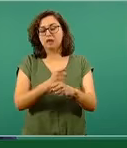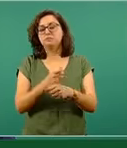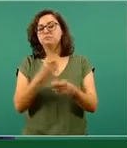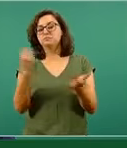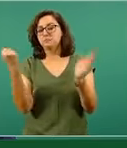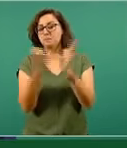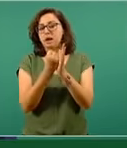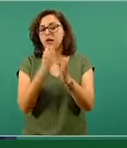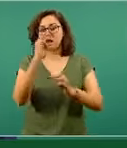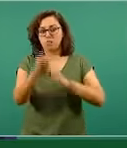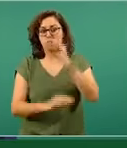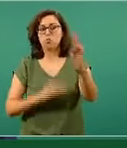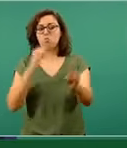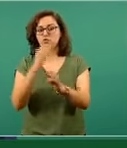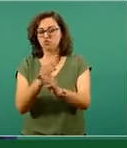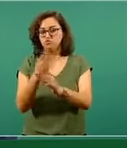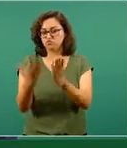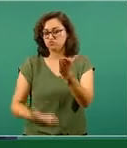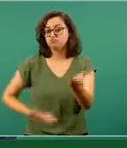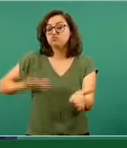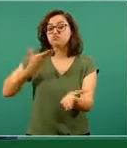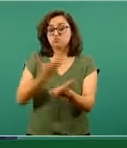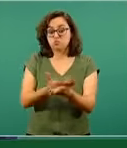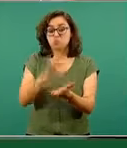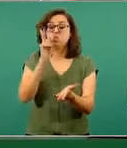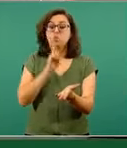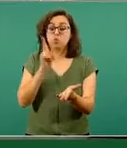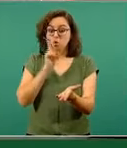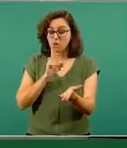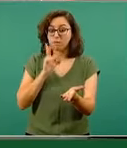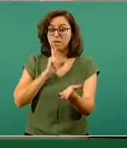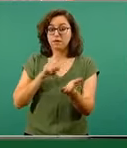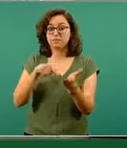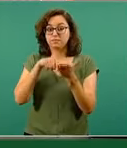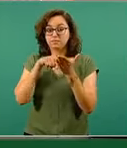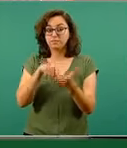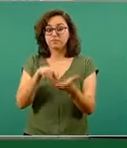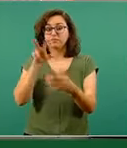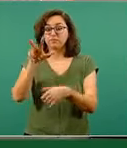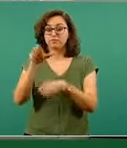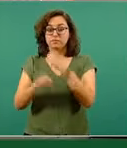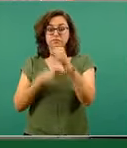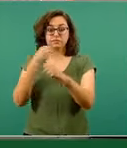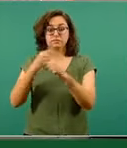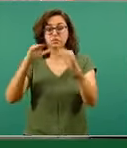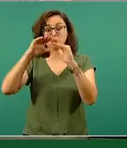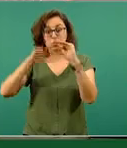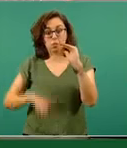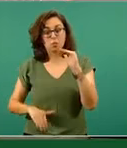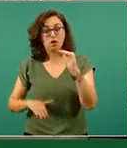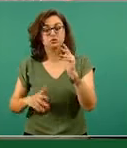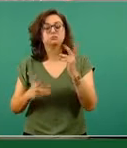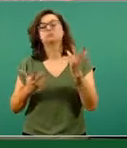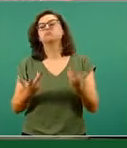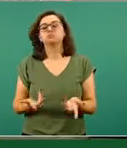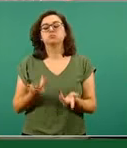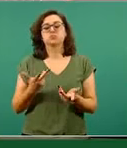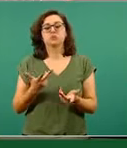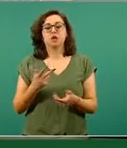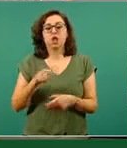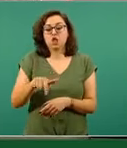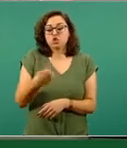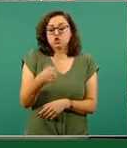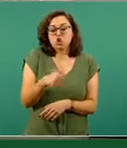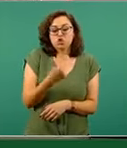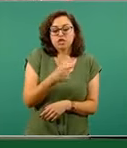un resultado de un ensayo clínico específico para menores de edad de 12 en adelante o de